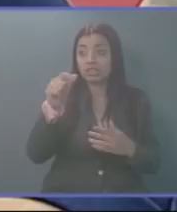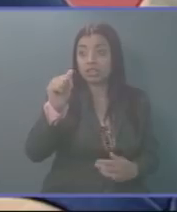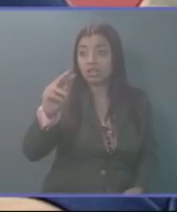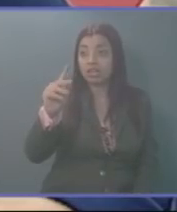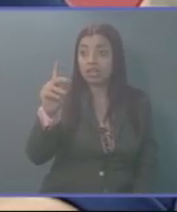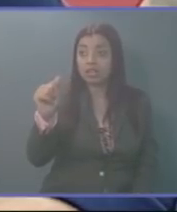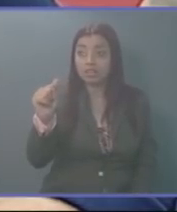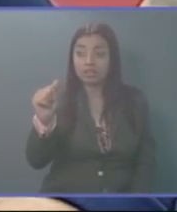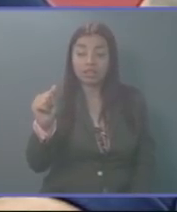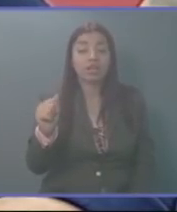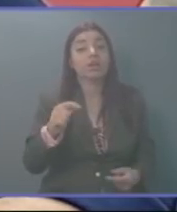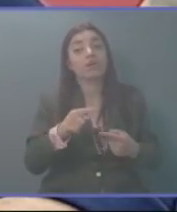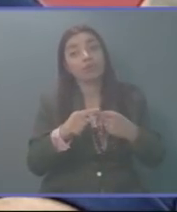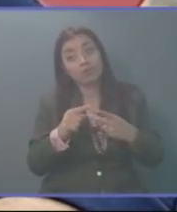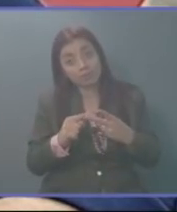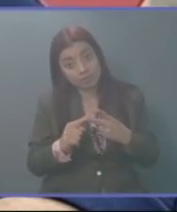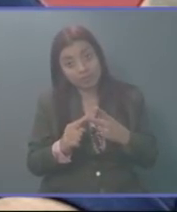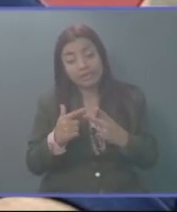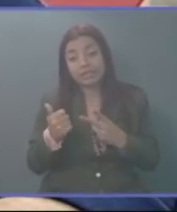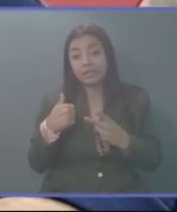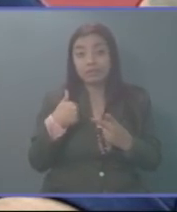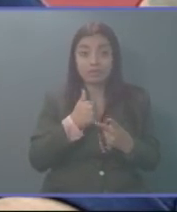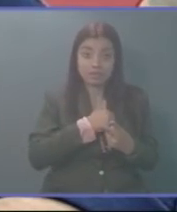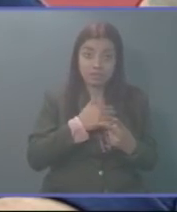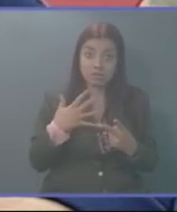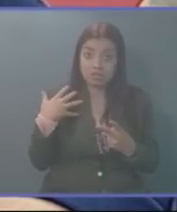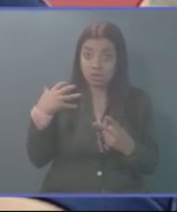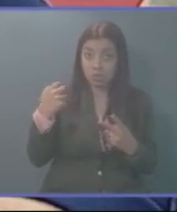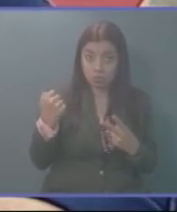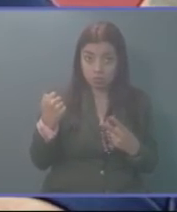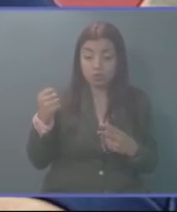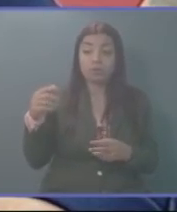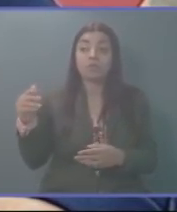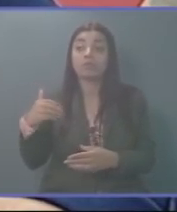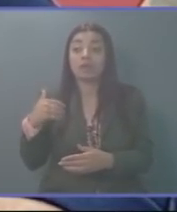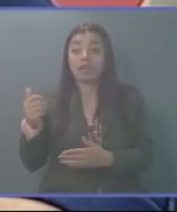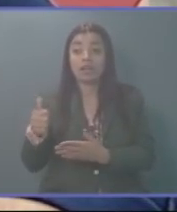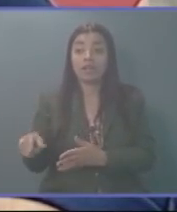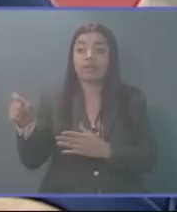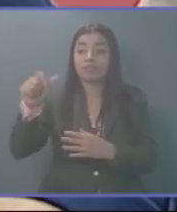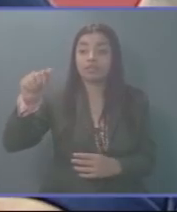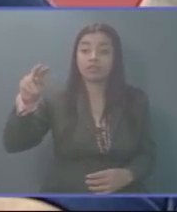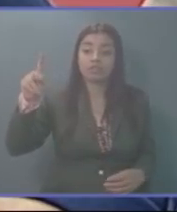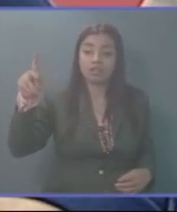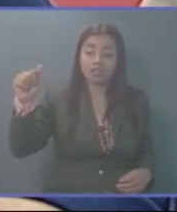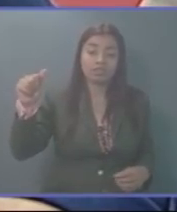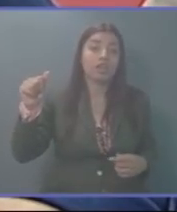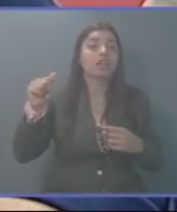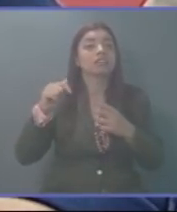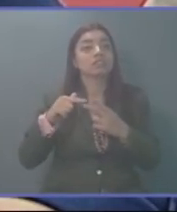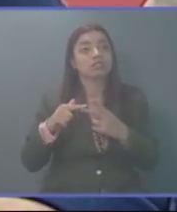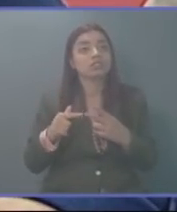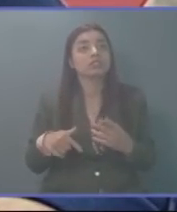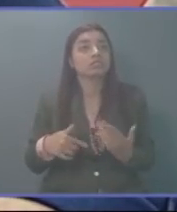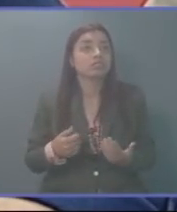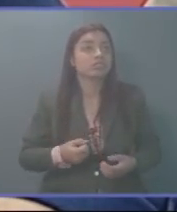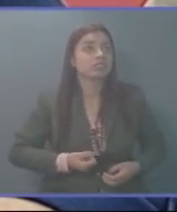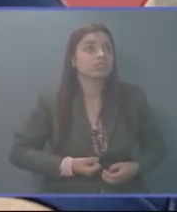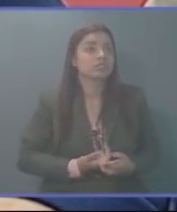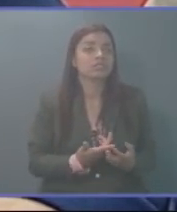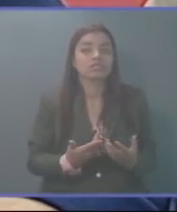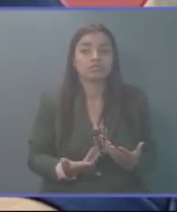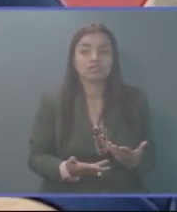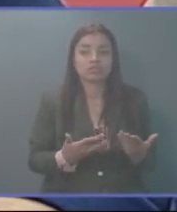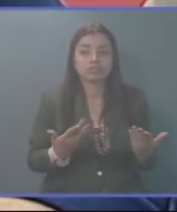otro saneamiento es el que hace el Ministerio de Salud. El Ministerio de Salud hace saneamiento ambiental, que se refiere,